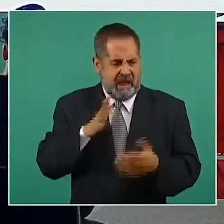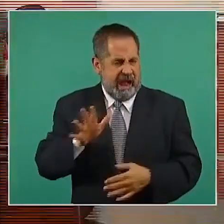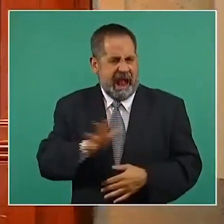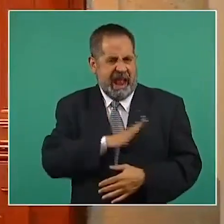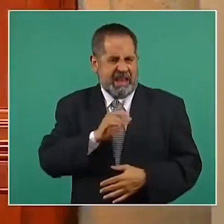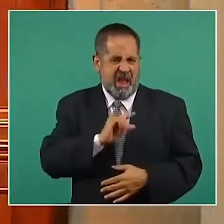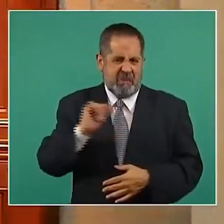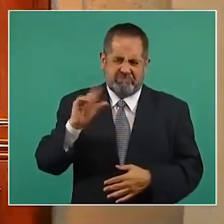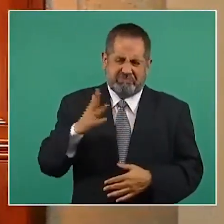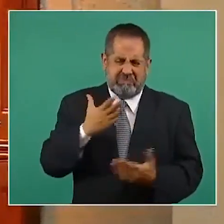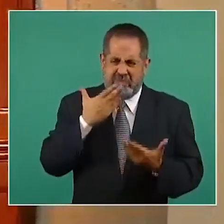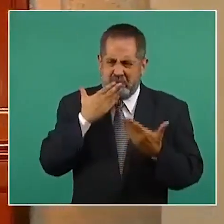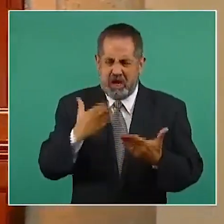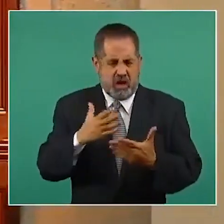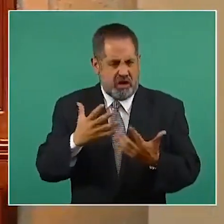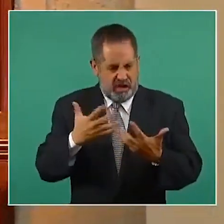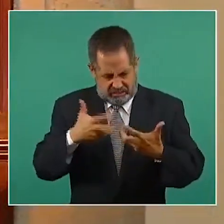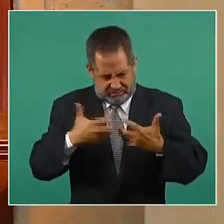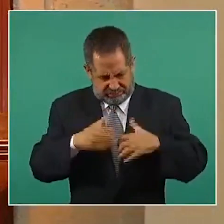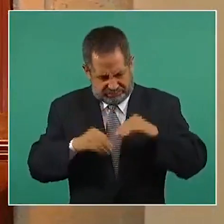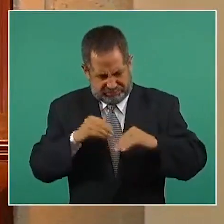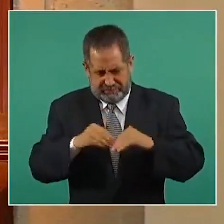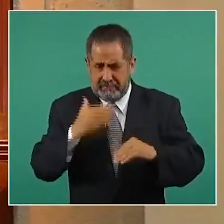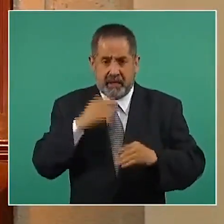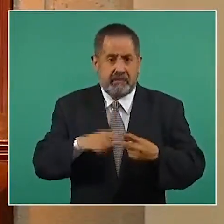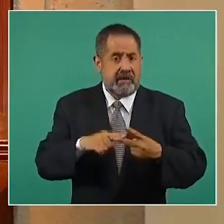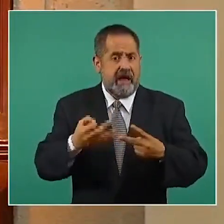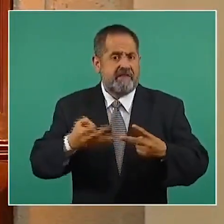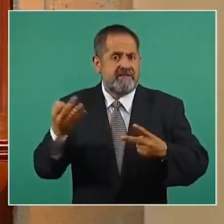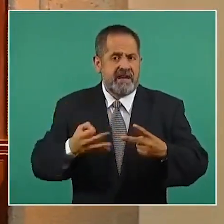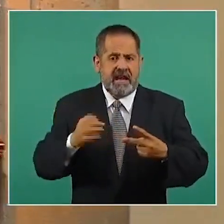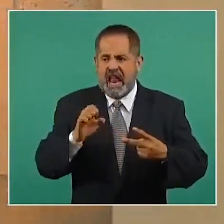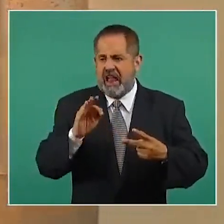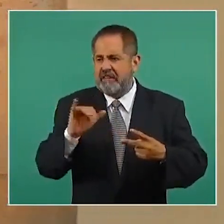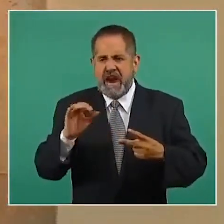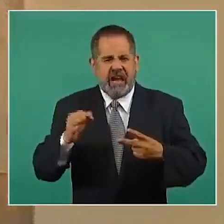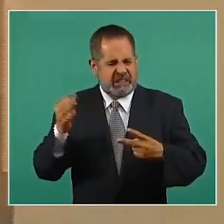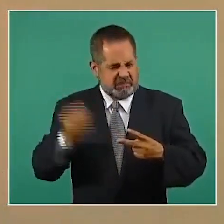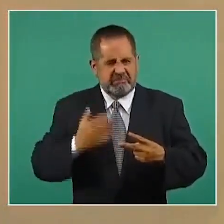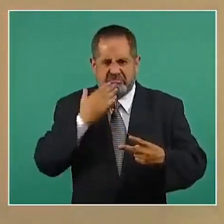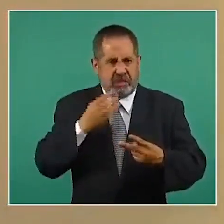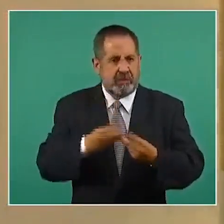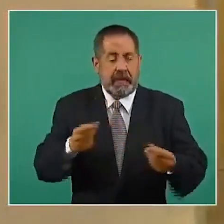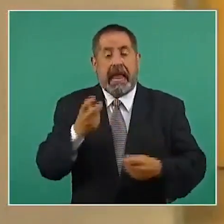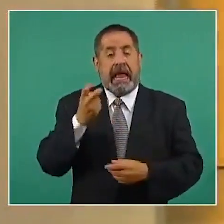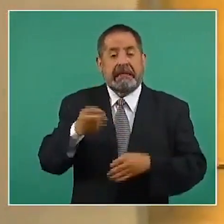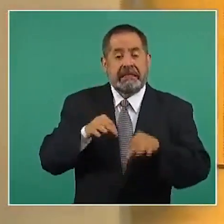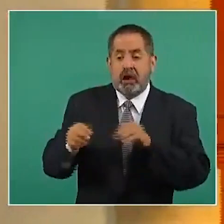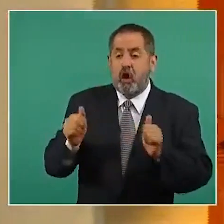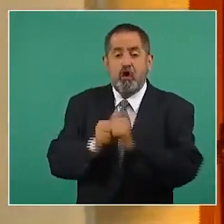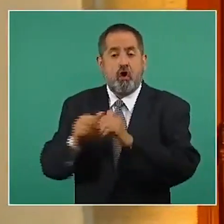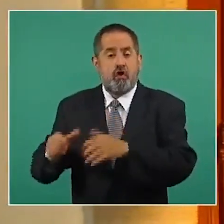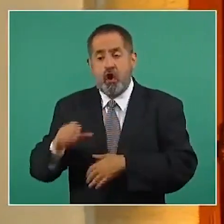calidad, toda su producción es de calidad, son eficaces. Y es el gran trabajo que COFEPRIS y